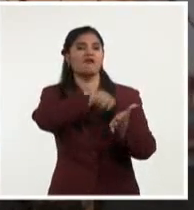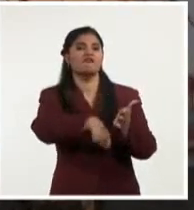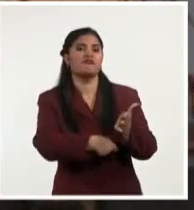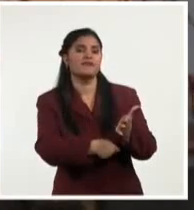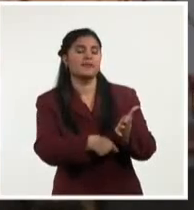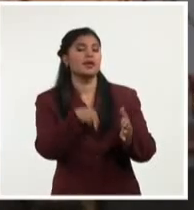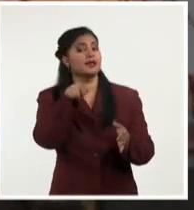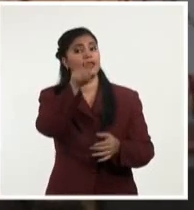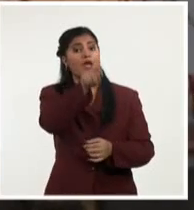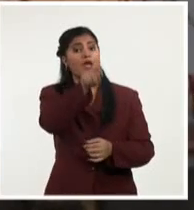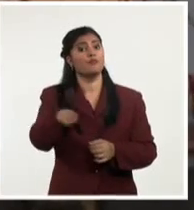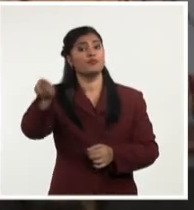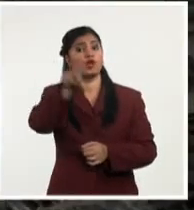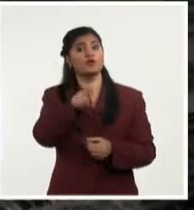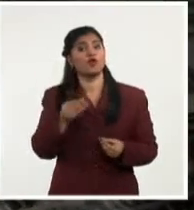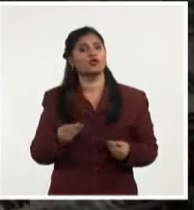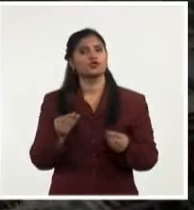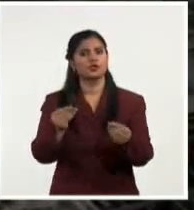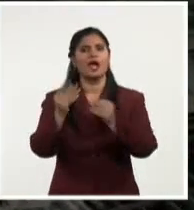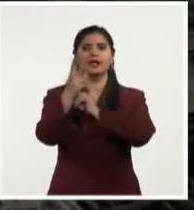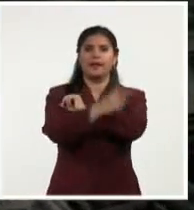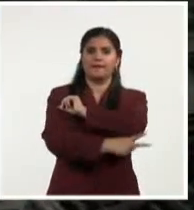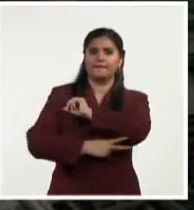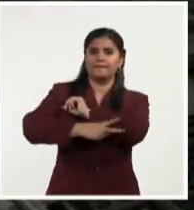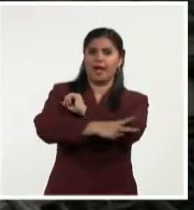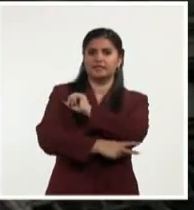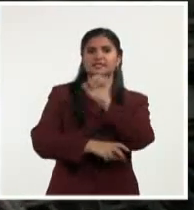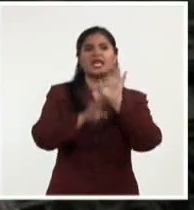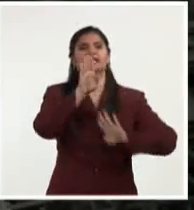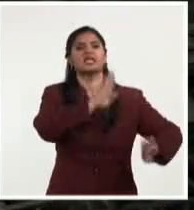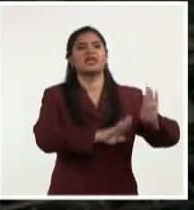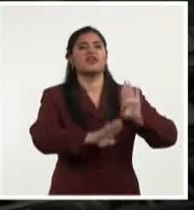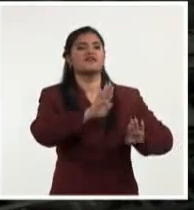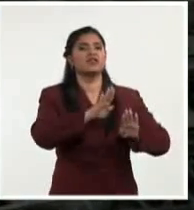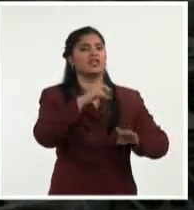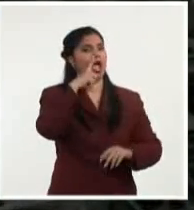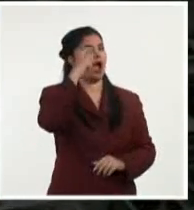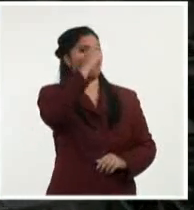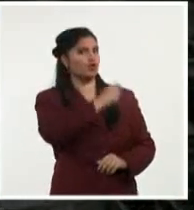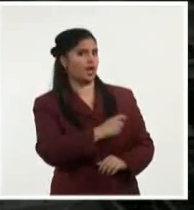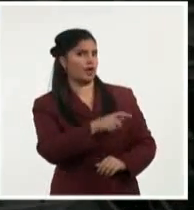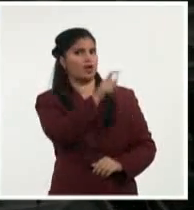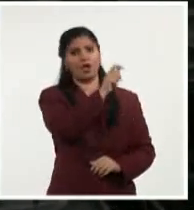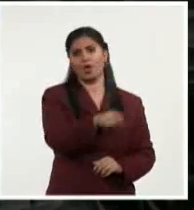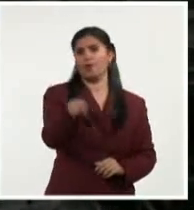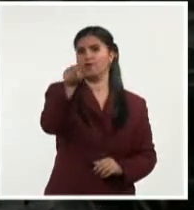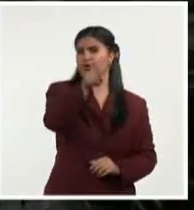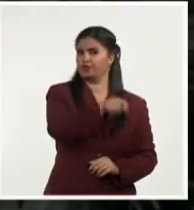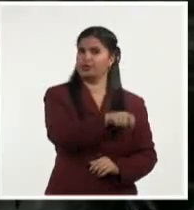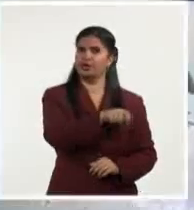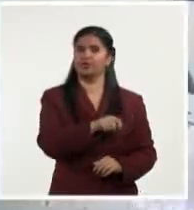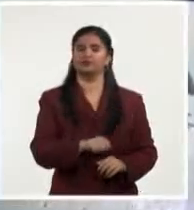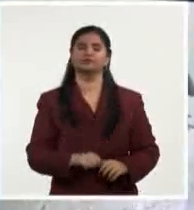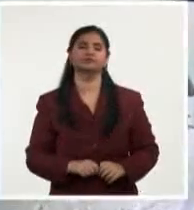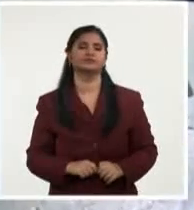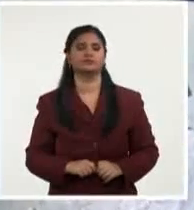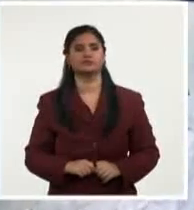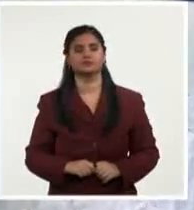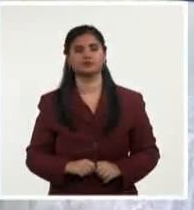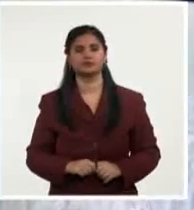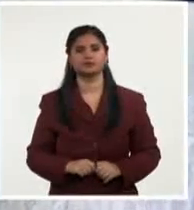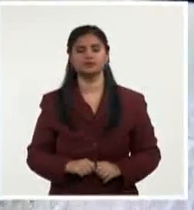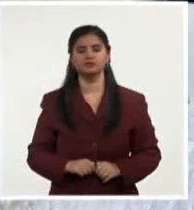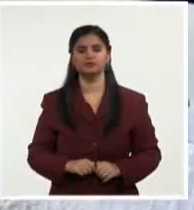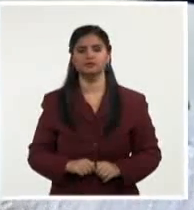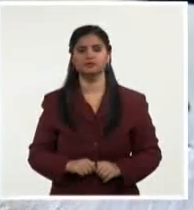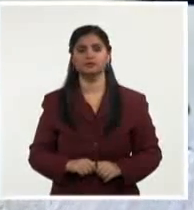prohíbe suministrar petróleo a los países que se han sumado al embargo de la Unión Europea a los suministros marítimos de petróleo ruso. El mandato entrará